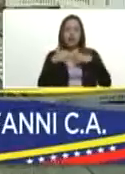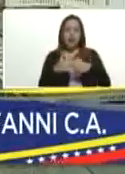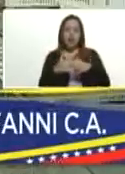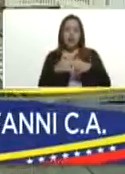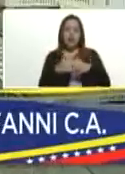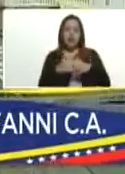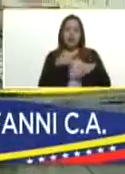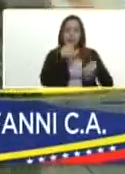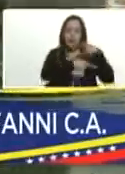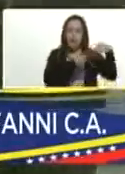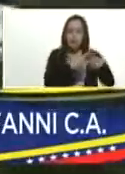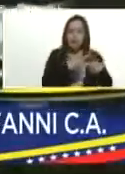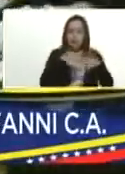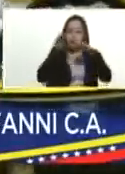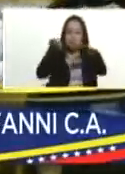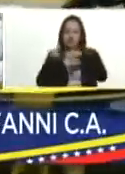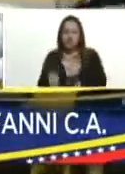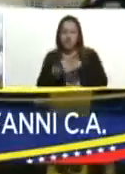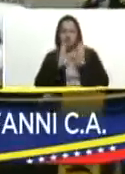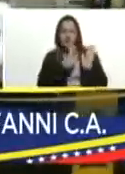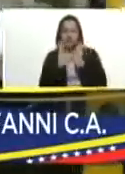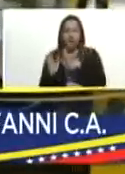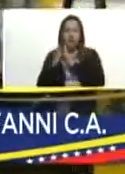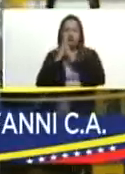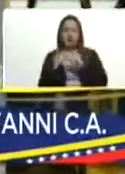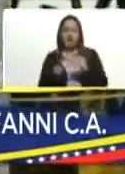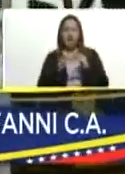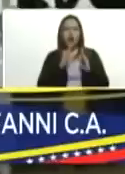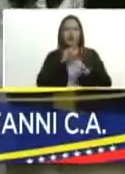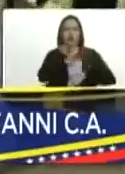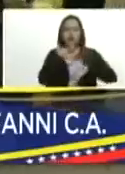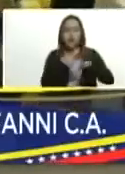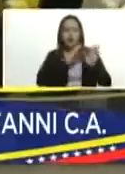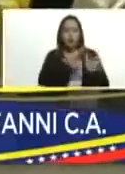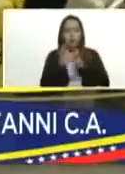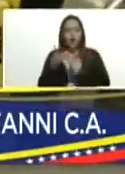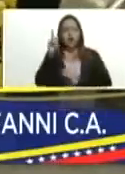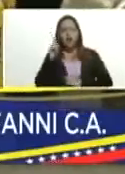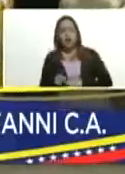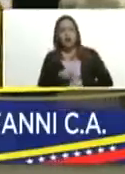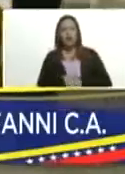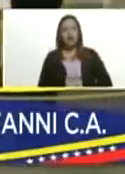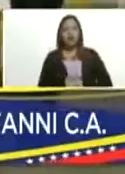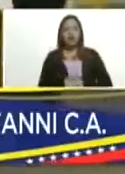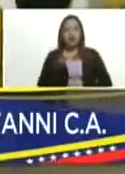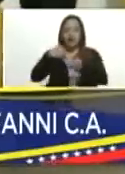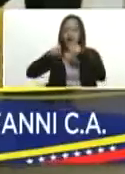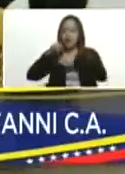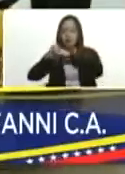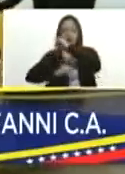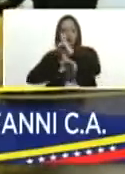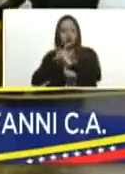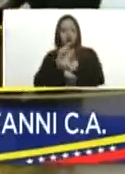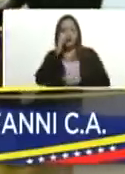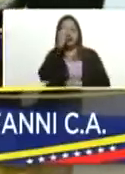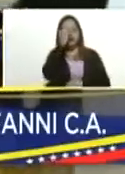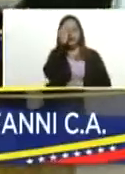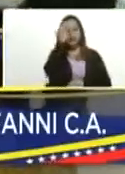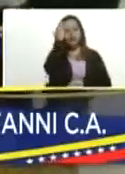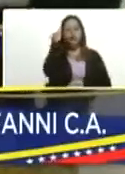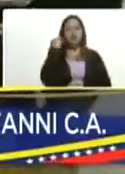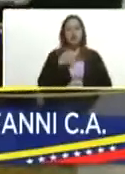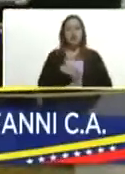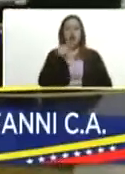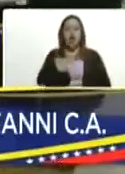para toda la logística nacional y también, presidente, para la exportación. Es una empresa que tiene más